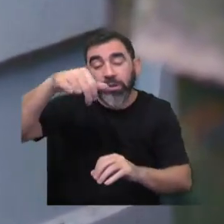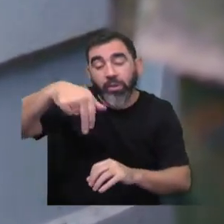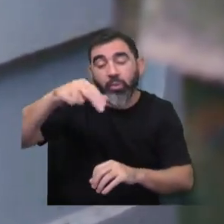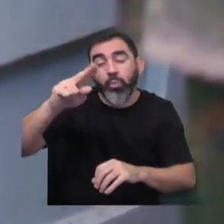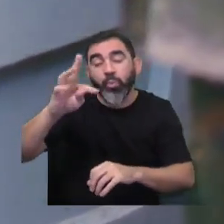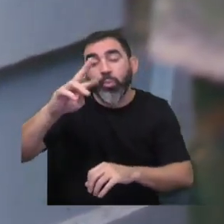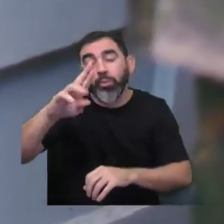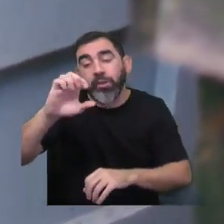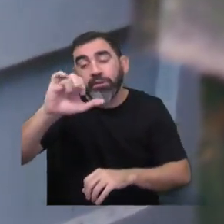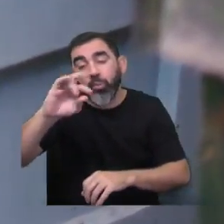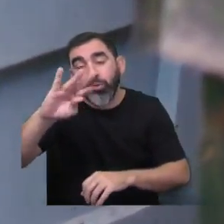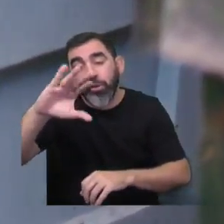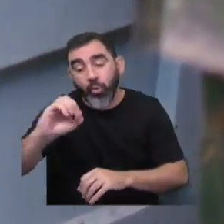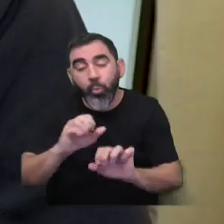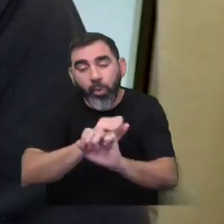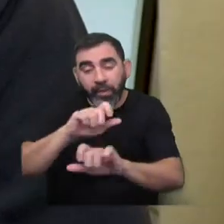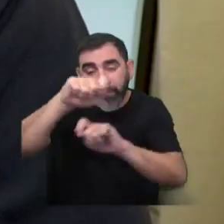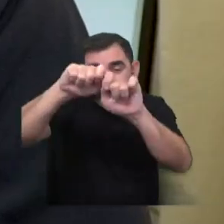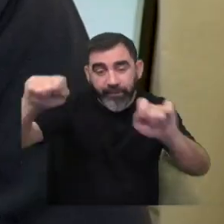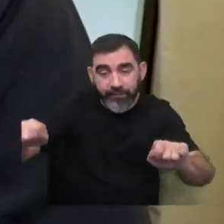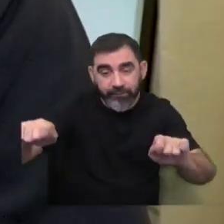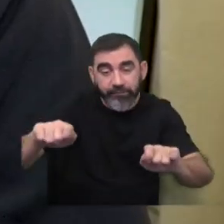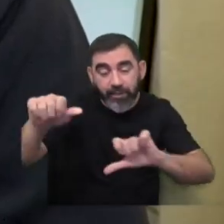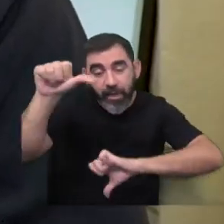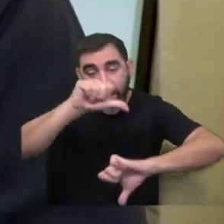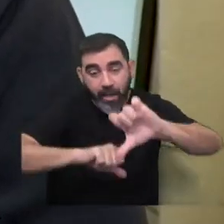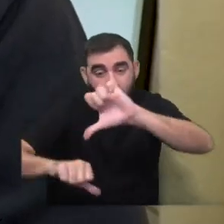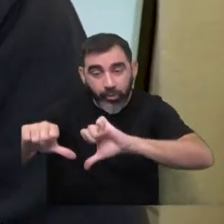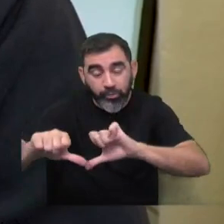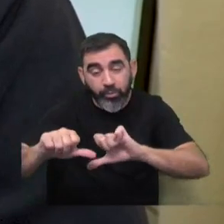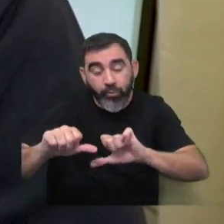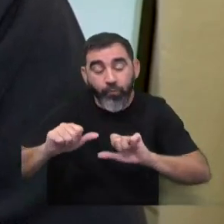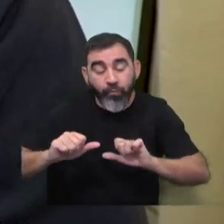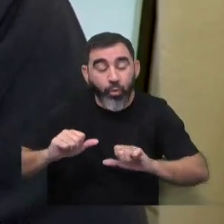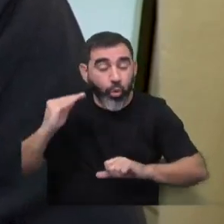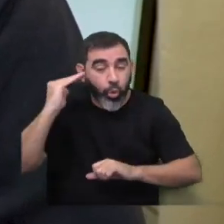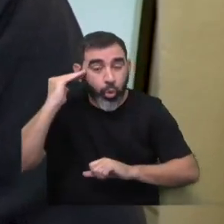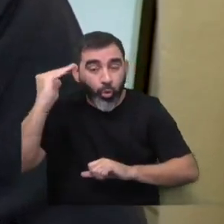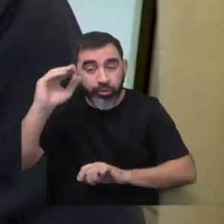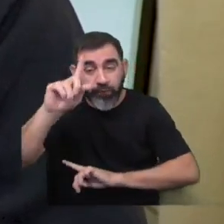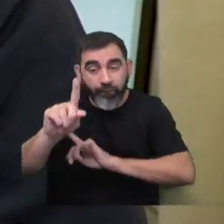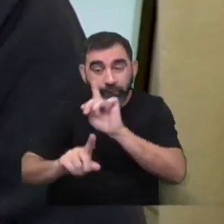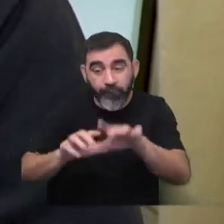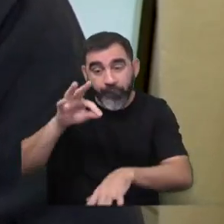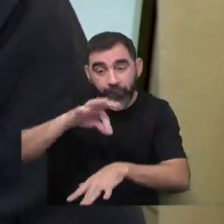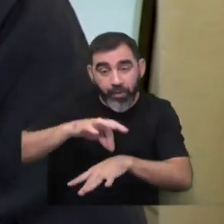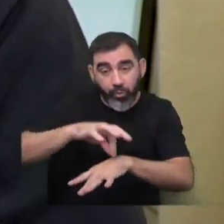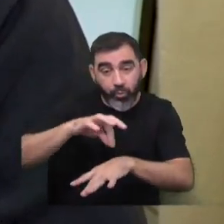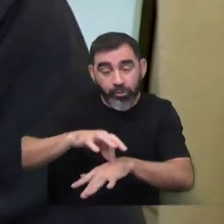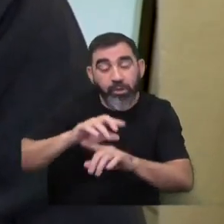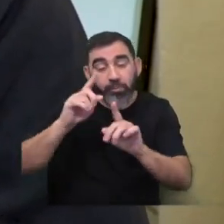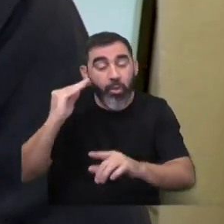hacer tesis con nosotros. Los laboratorios del país arrancan con personal docente de la propia Facultad de Medicina y un